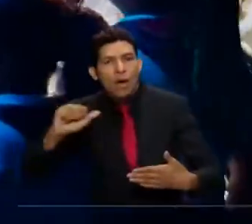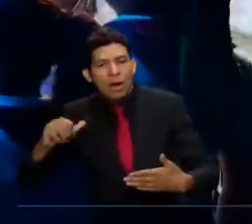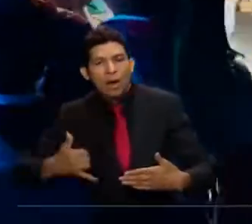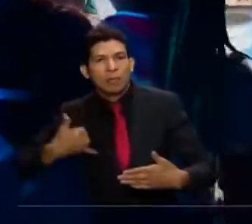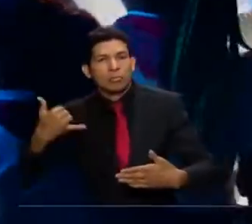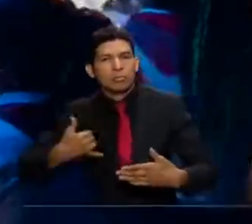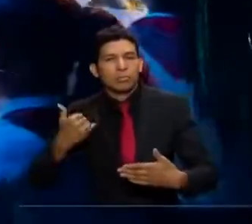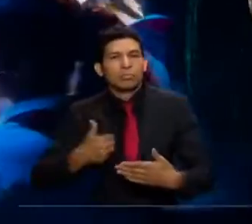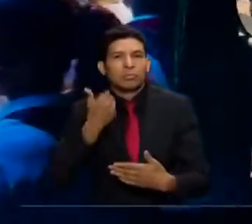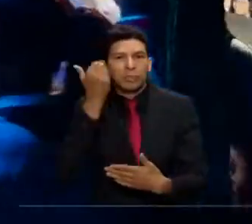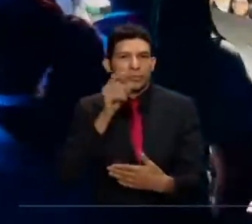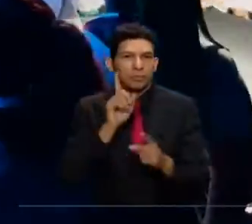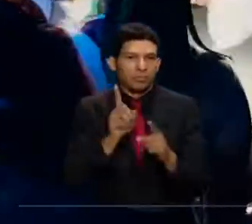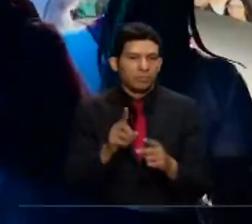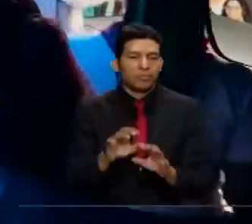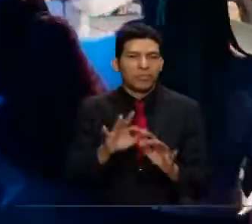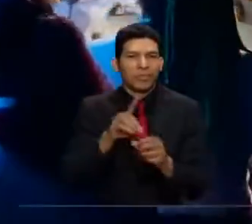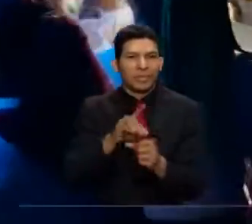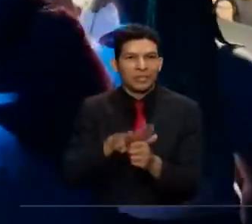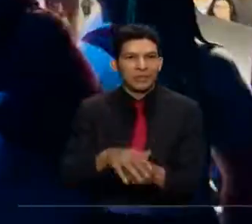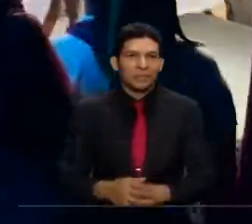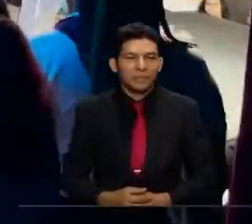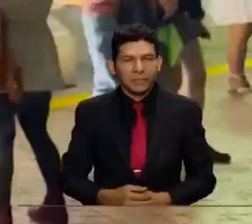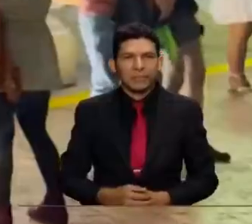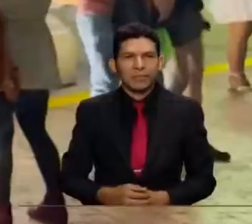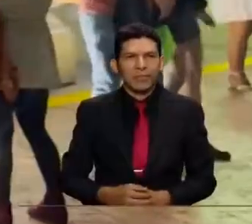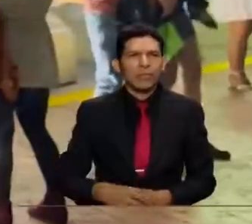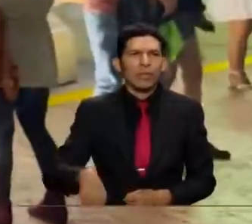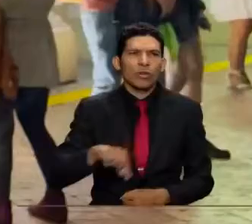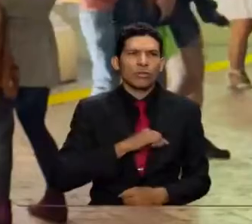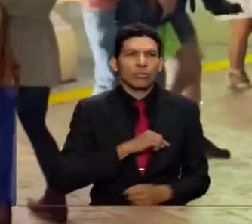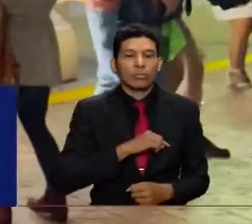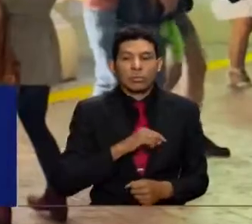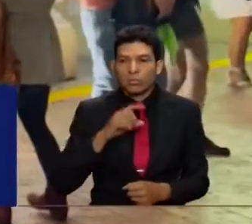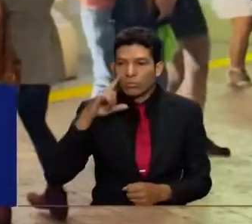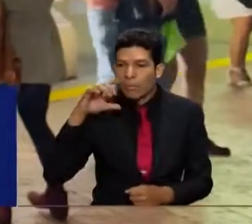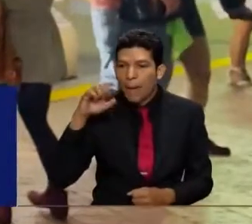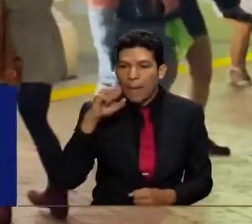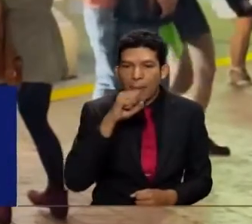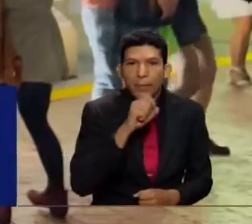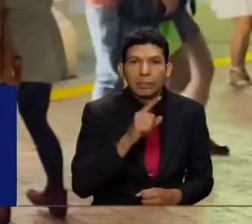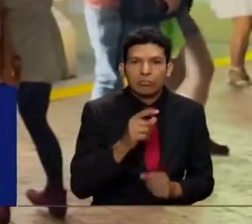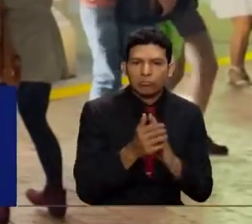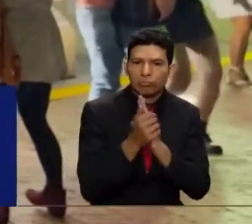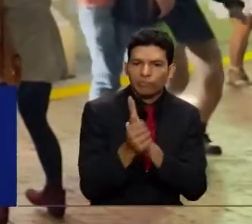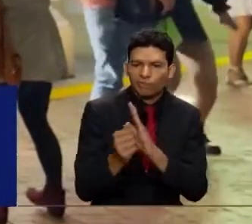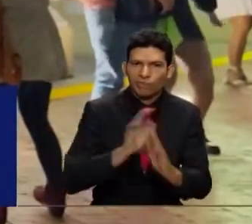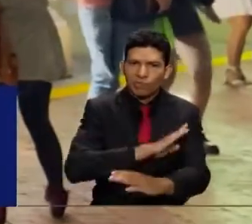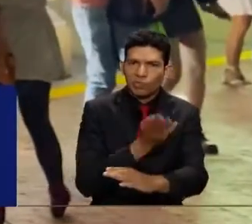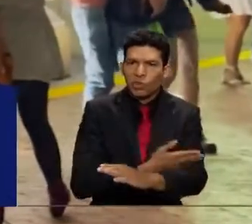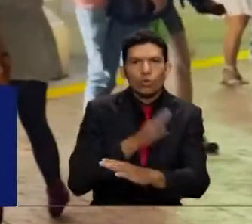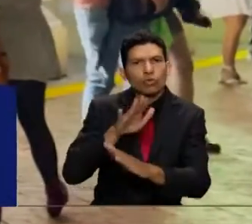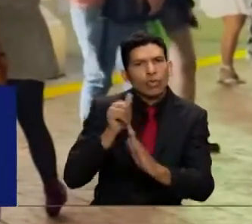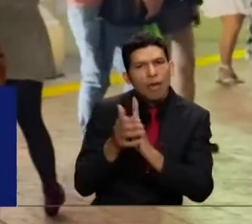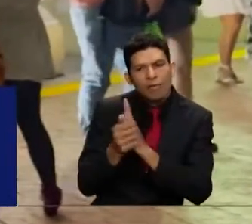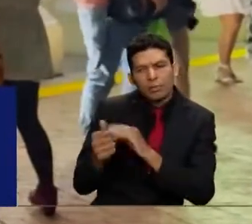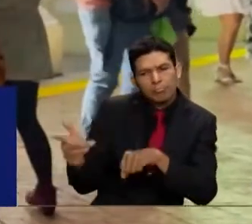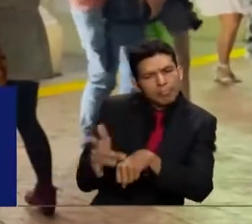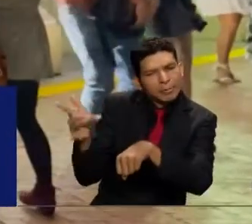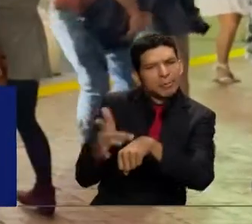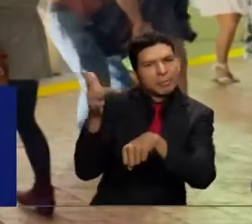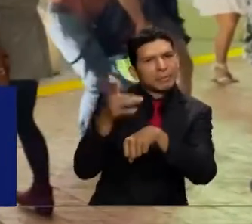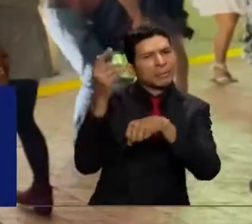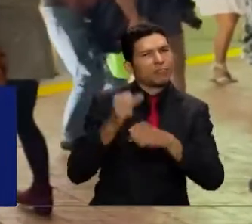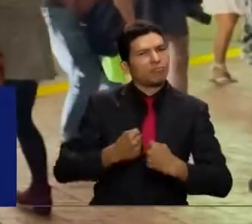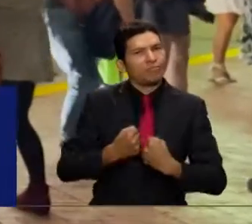adultos mayores del distrito. Creo que solo llegamos a descubrir esos talentos, a fortalecer unas habilidades que les permitan